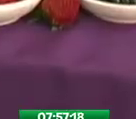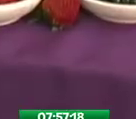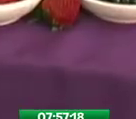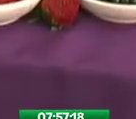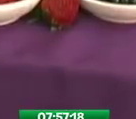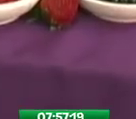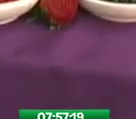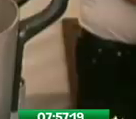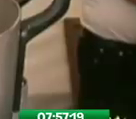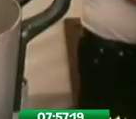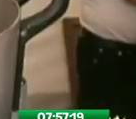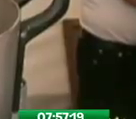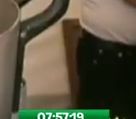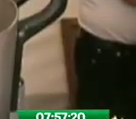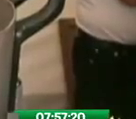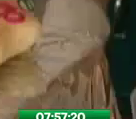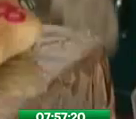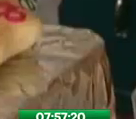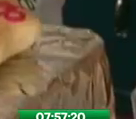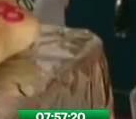podrá degustar la tradicional bebida.